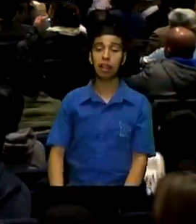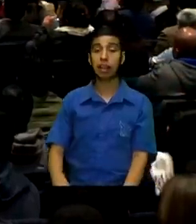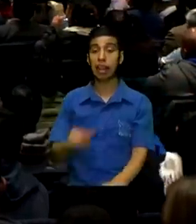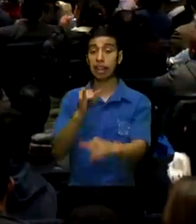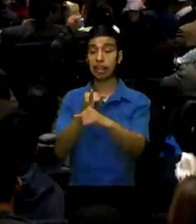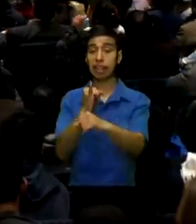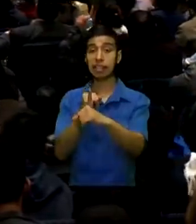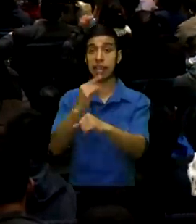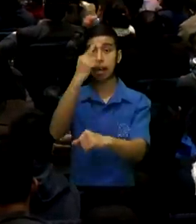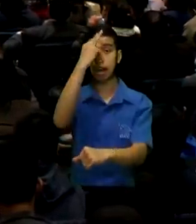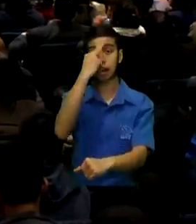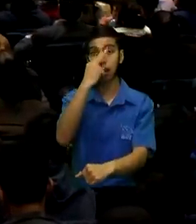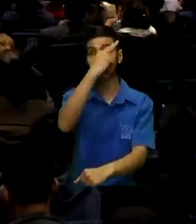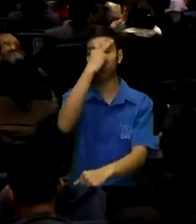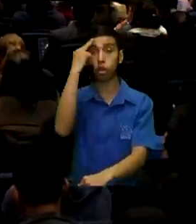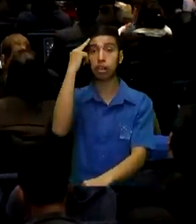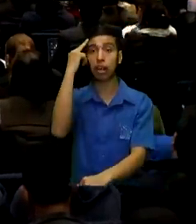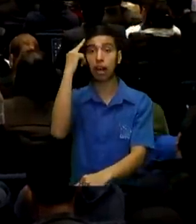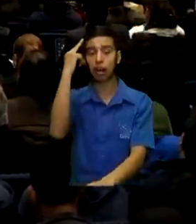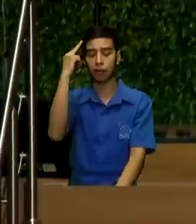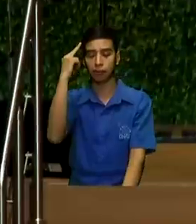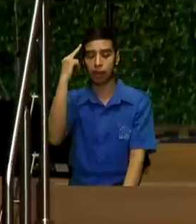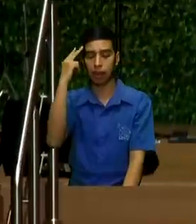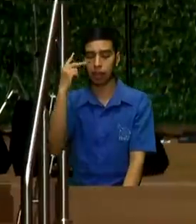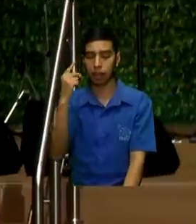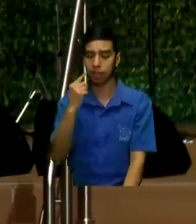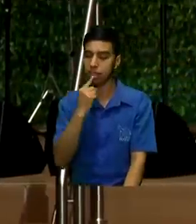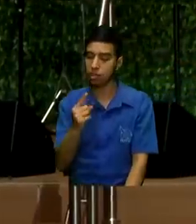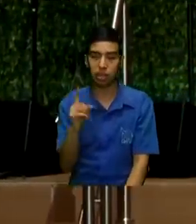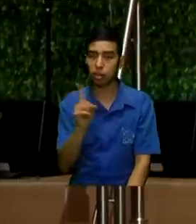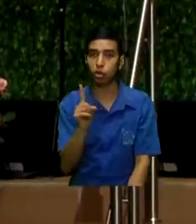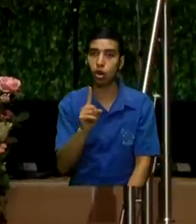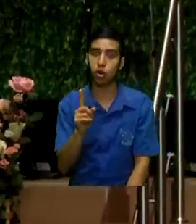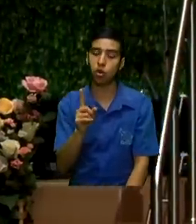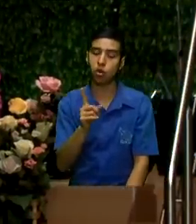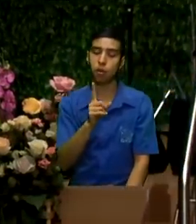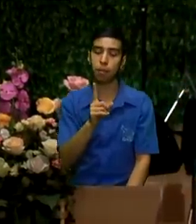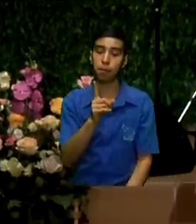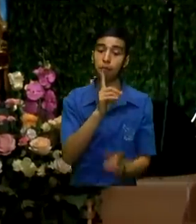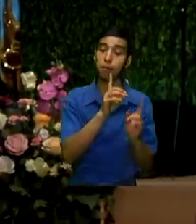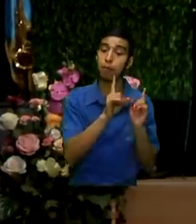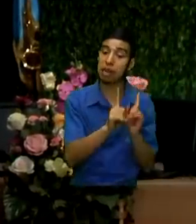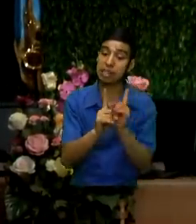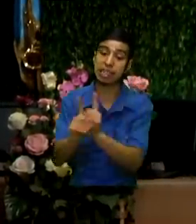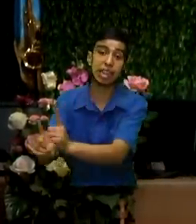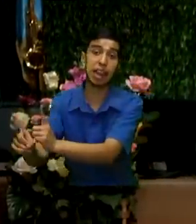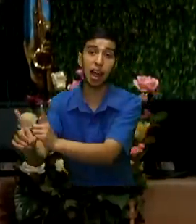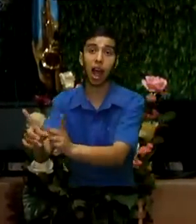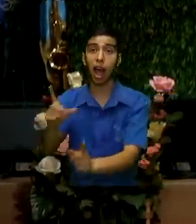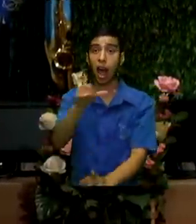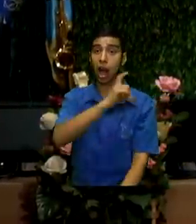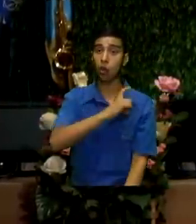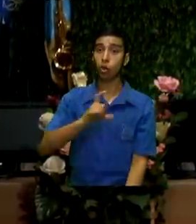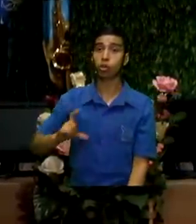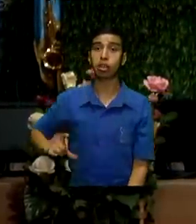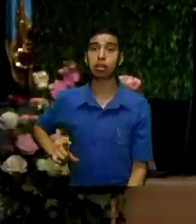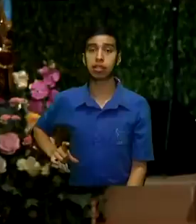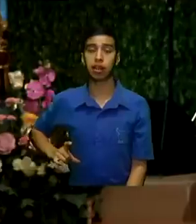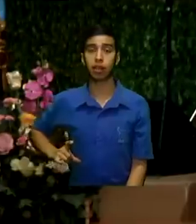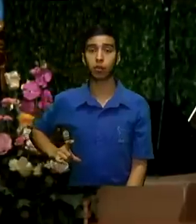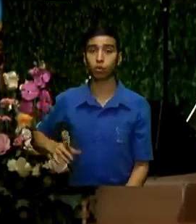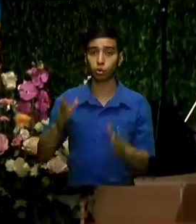Ahí dieron entrada a la idolatría, al sincretismo, a la babilonización.